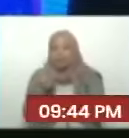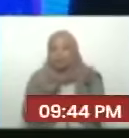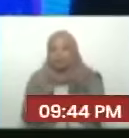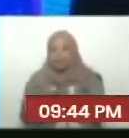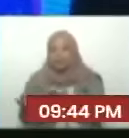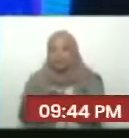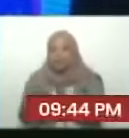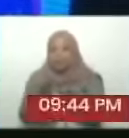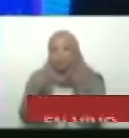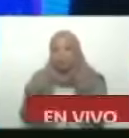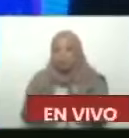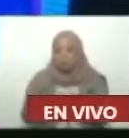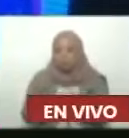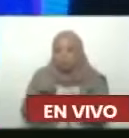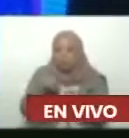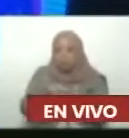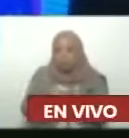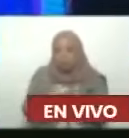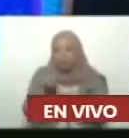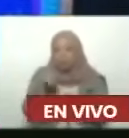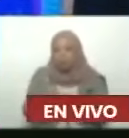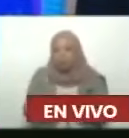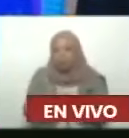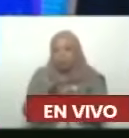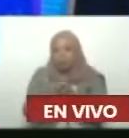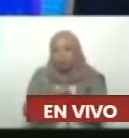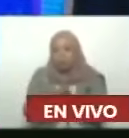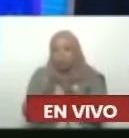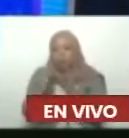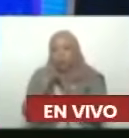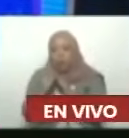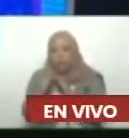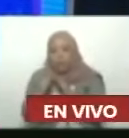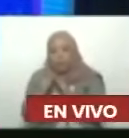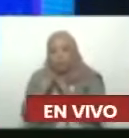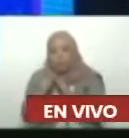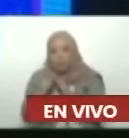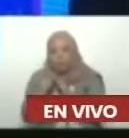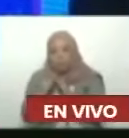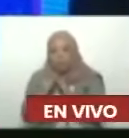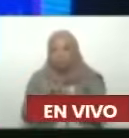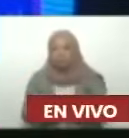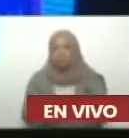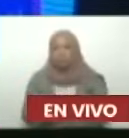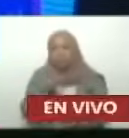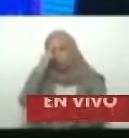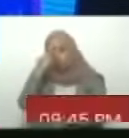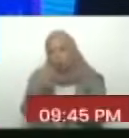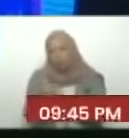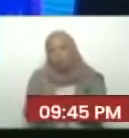Para usted y su familia, concilia. Gracias. Hemos estado en casa. Es un honor, es un orgullo tener a estos jóvenes